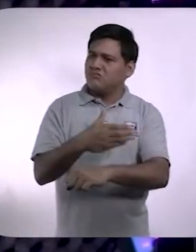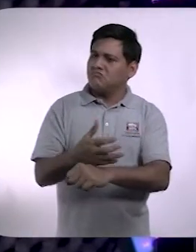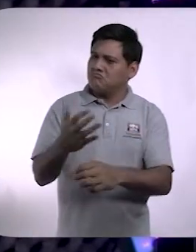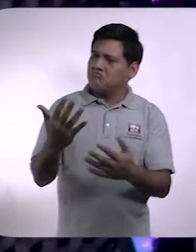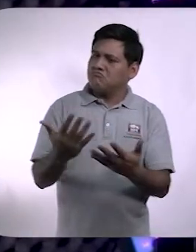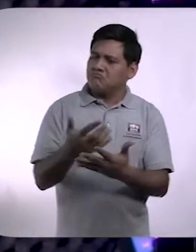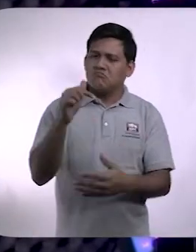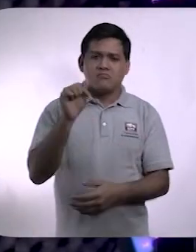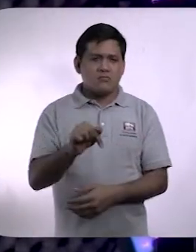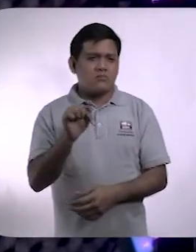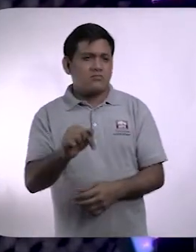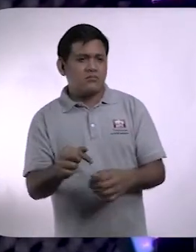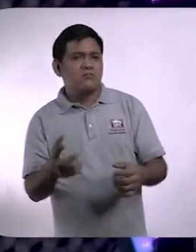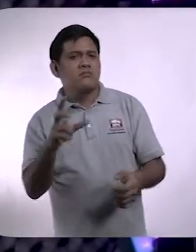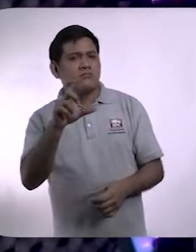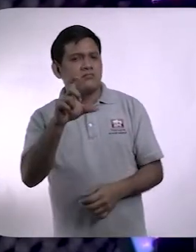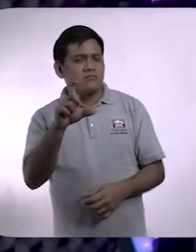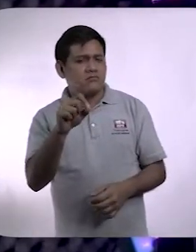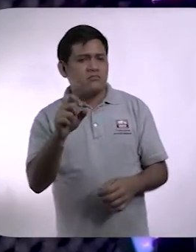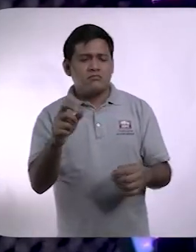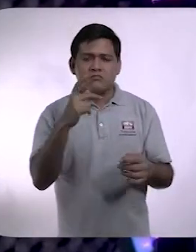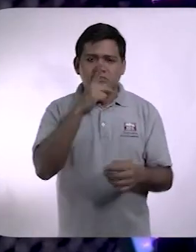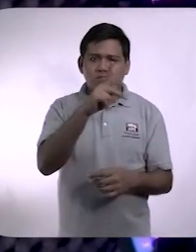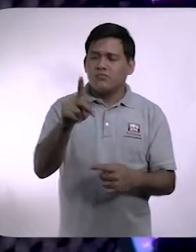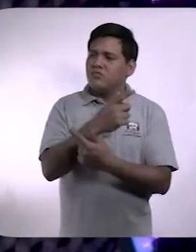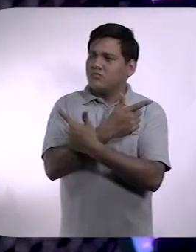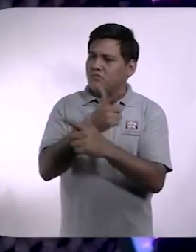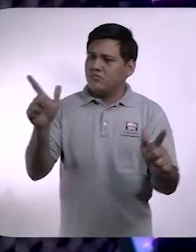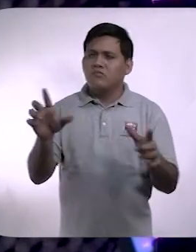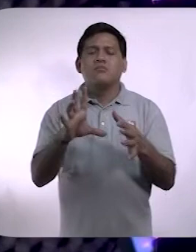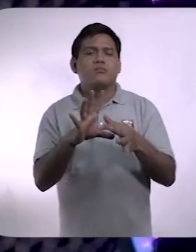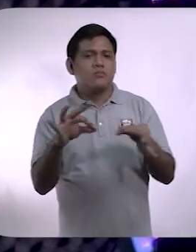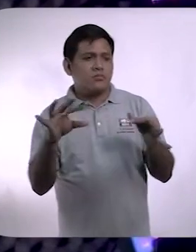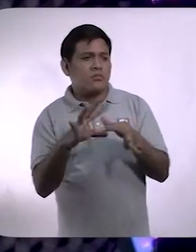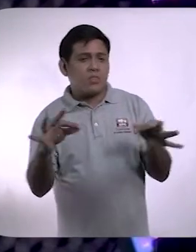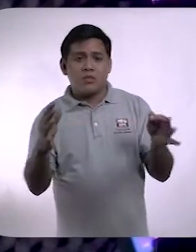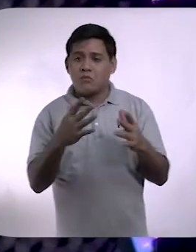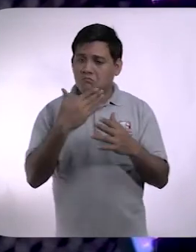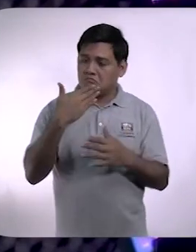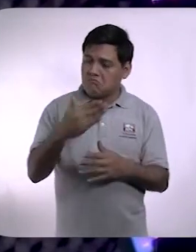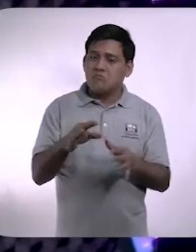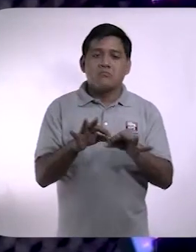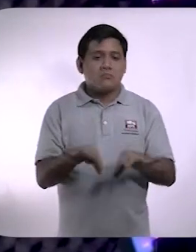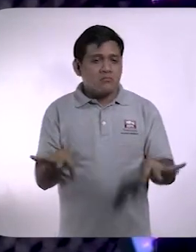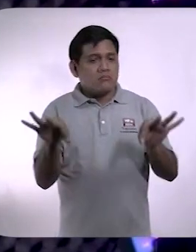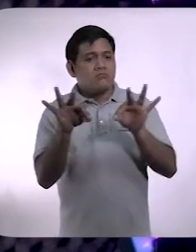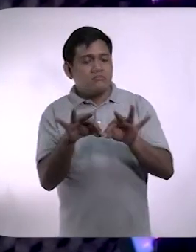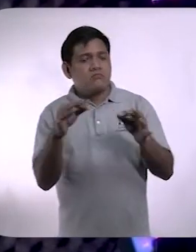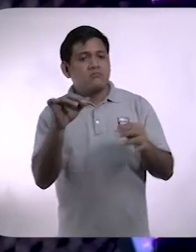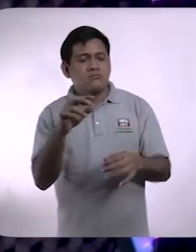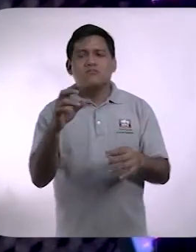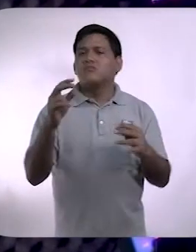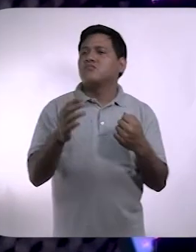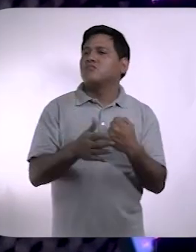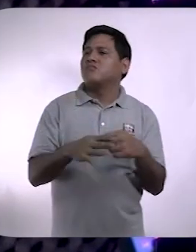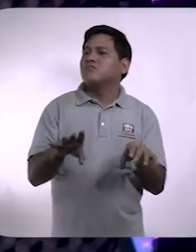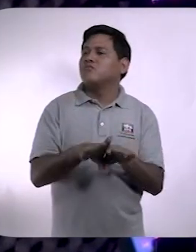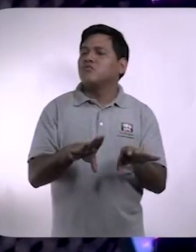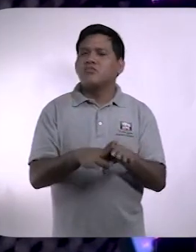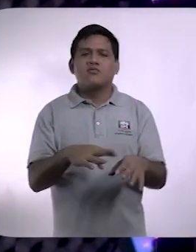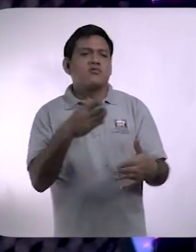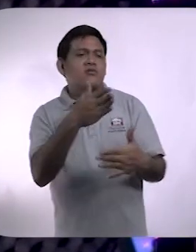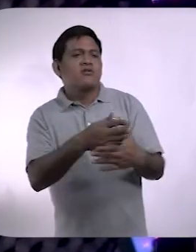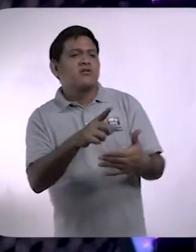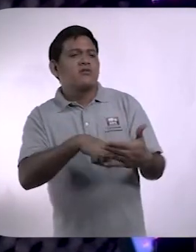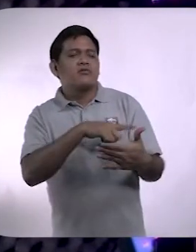estar nuevamente aquí con nosotros en Democracia en 20 para explicarnos ampliamente cómo debemos de votar este 2 de junio. Así